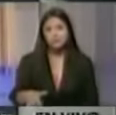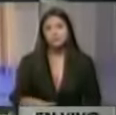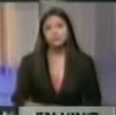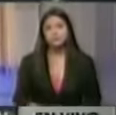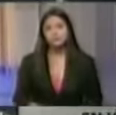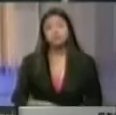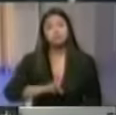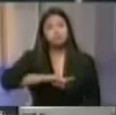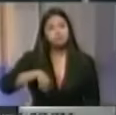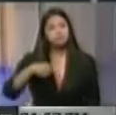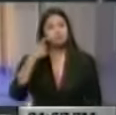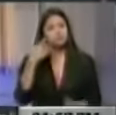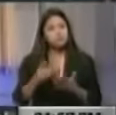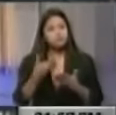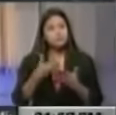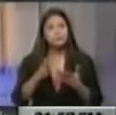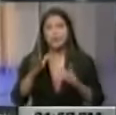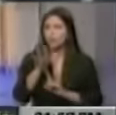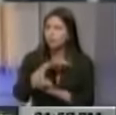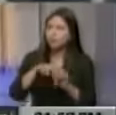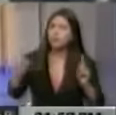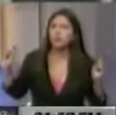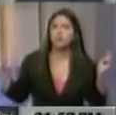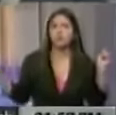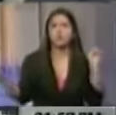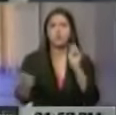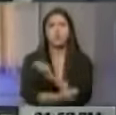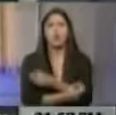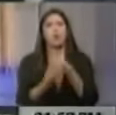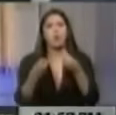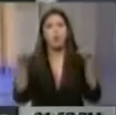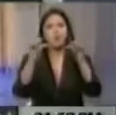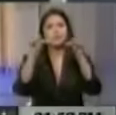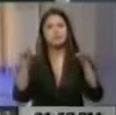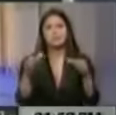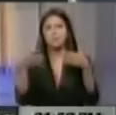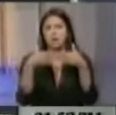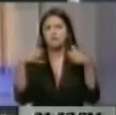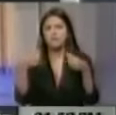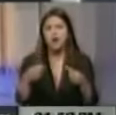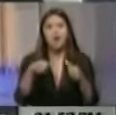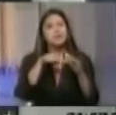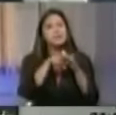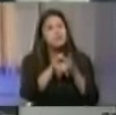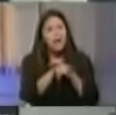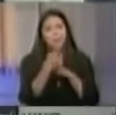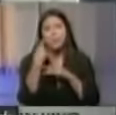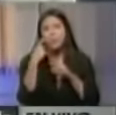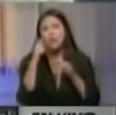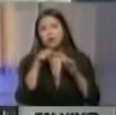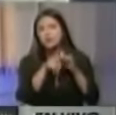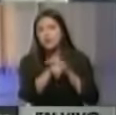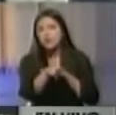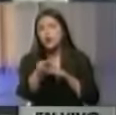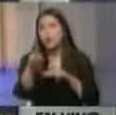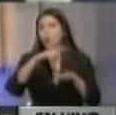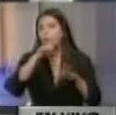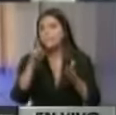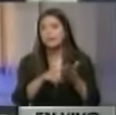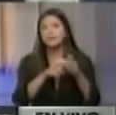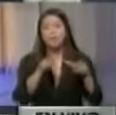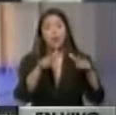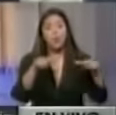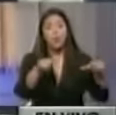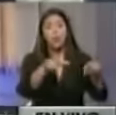hemos sido testigos de la transformación y de la revolución penitenciaria. Hemos hecho un recorrido completo desde la parte